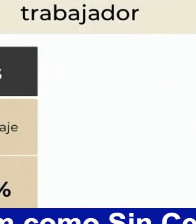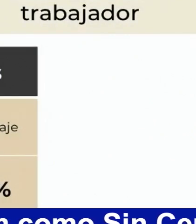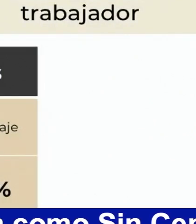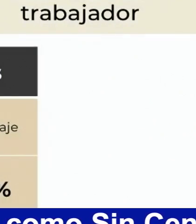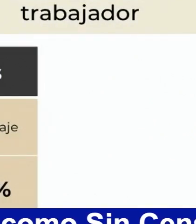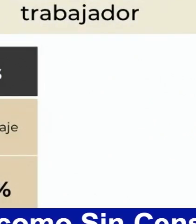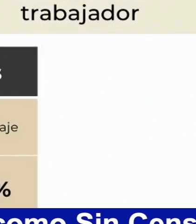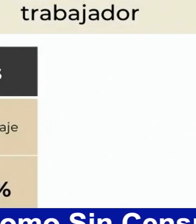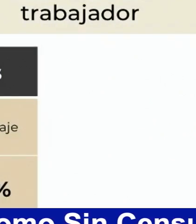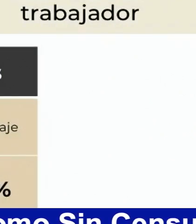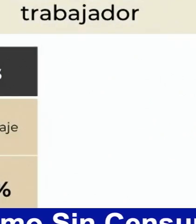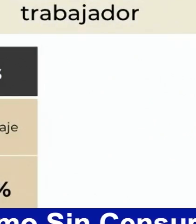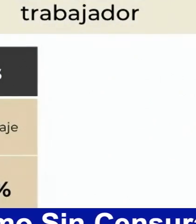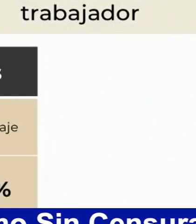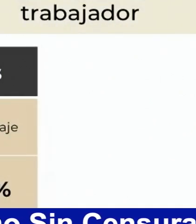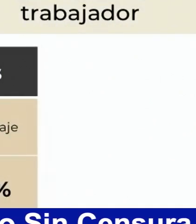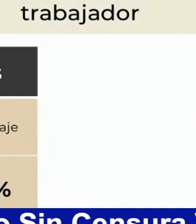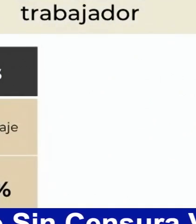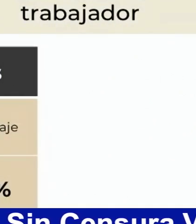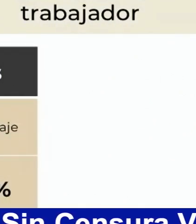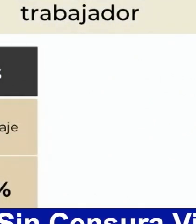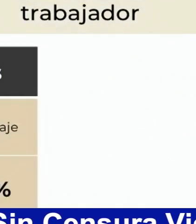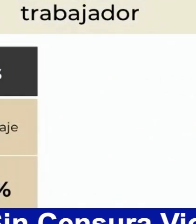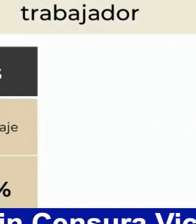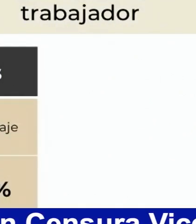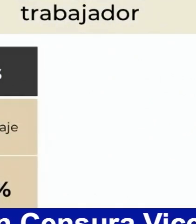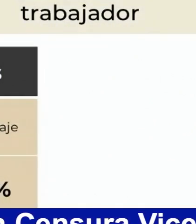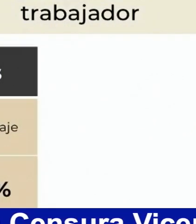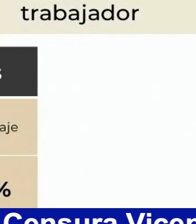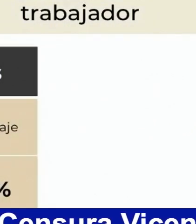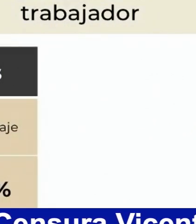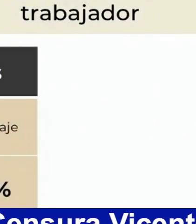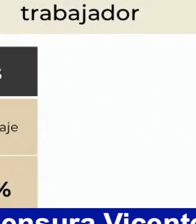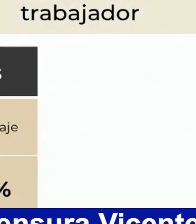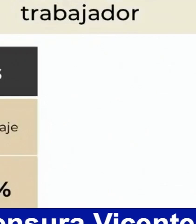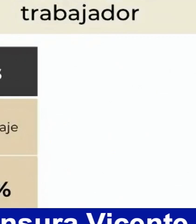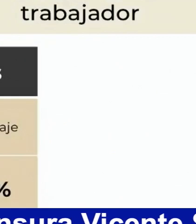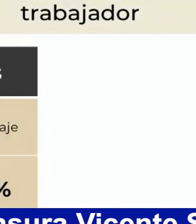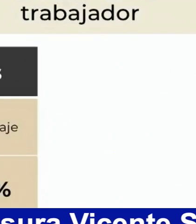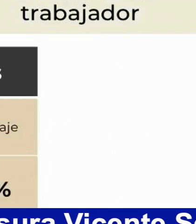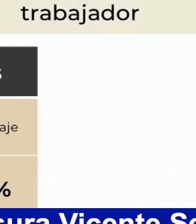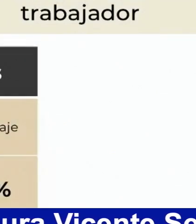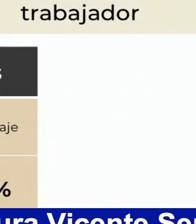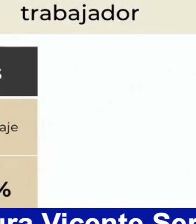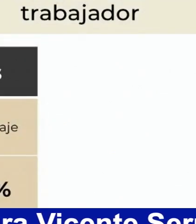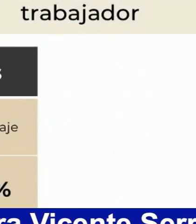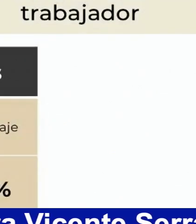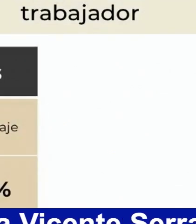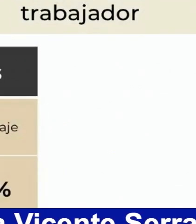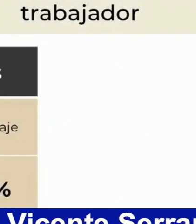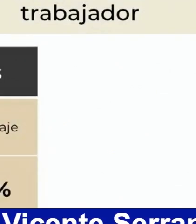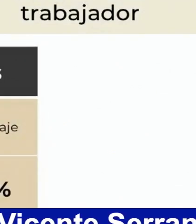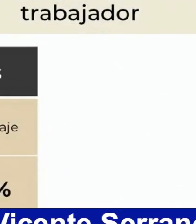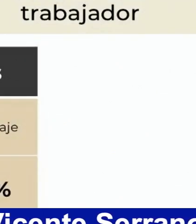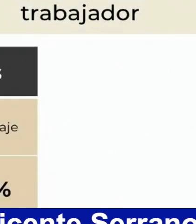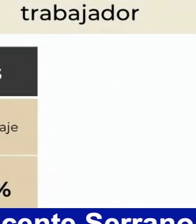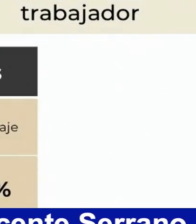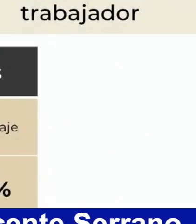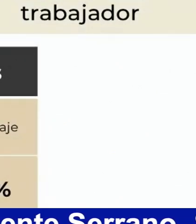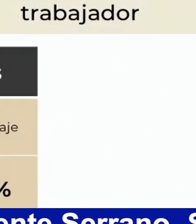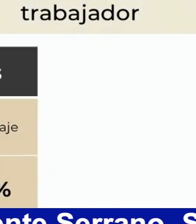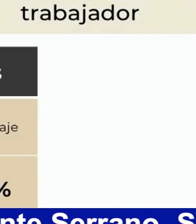constitucional que establece que las y los trabajadores tienen derecho a parte de las ganancias de